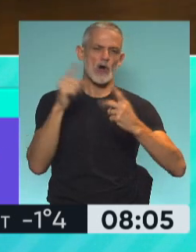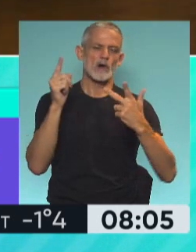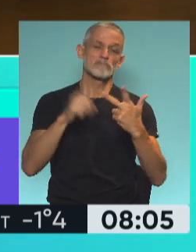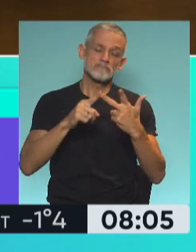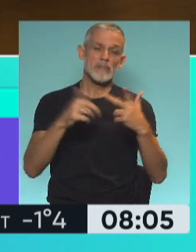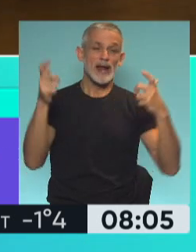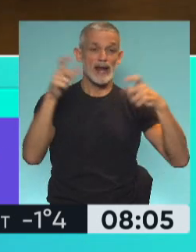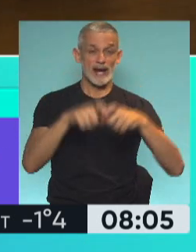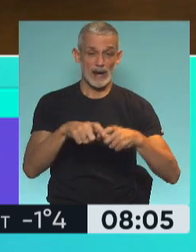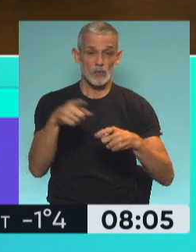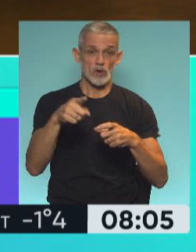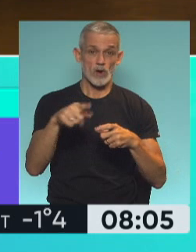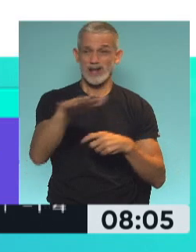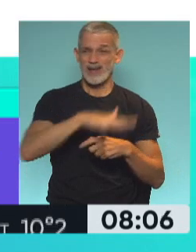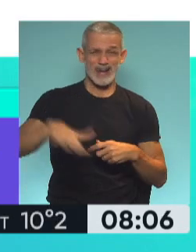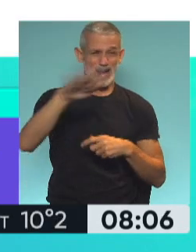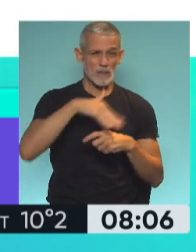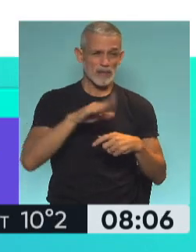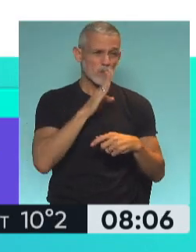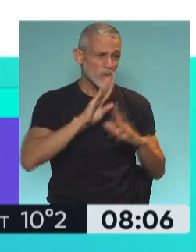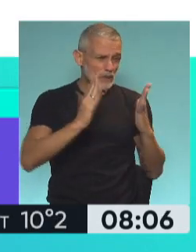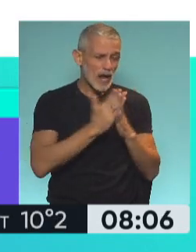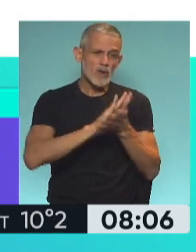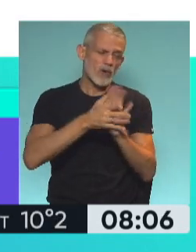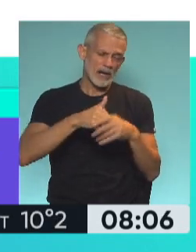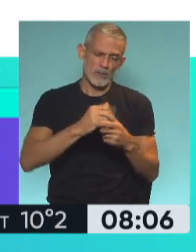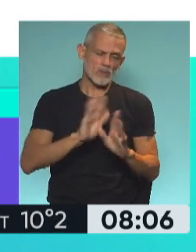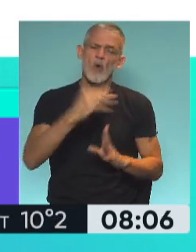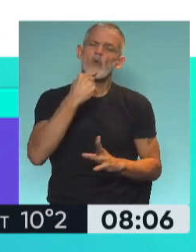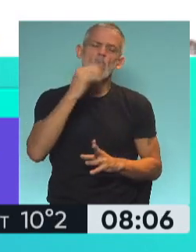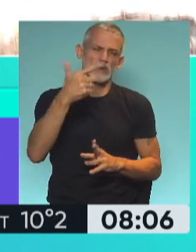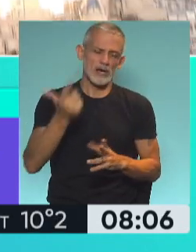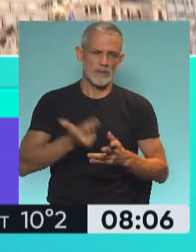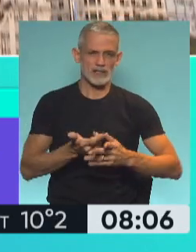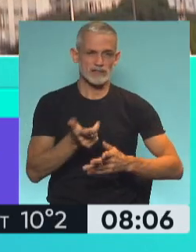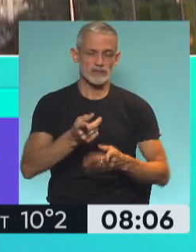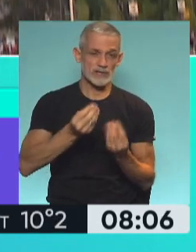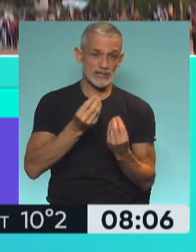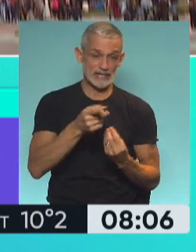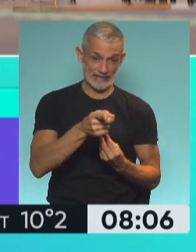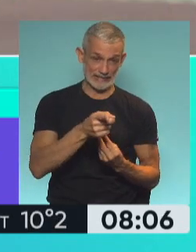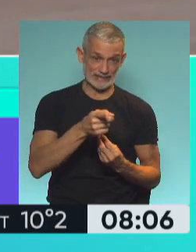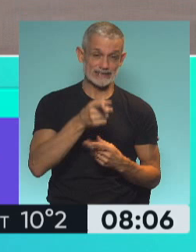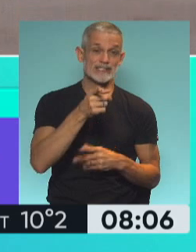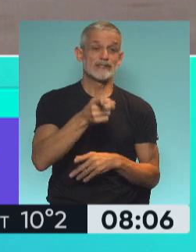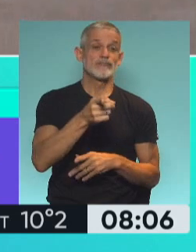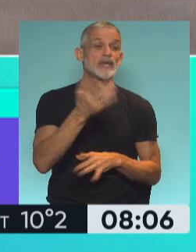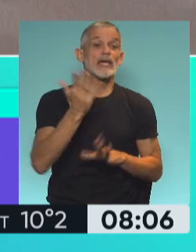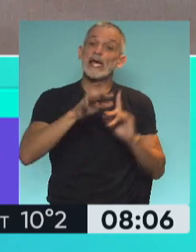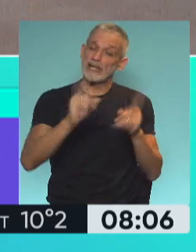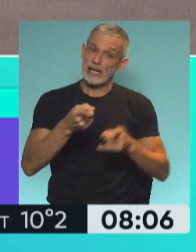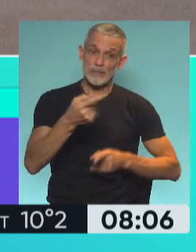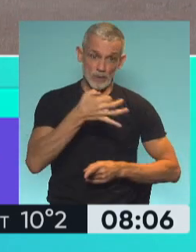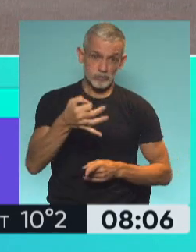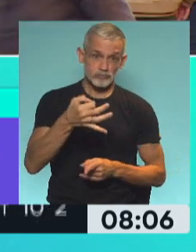hecho reuniones en ambiente cerrado, no nos lavamos las manos, no hay ninguna duda de todo esto. Y también es